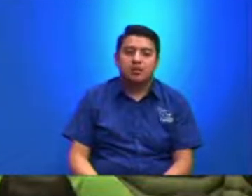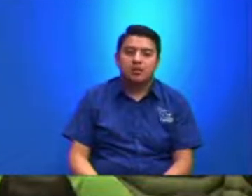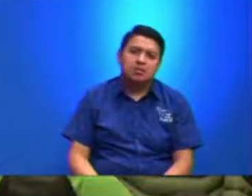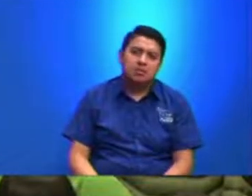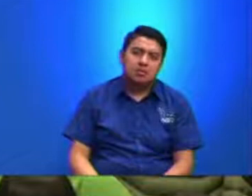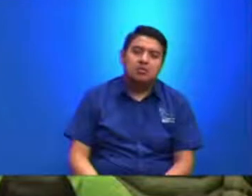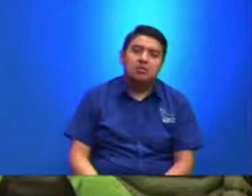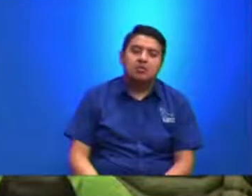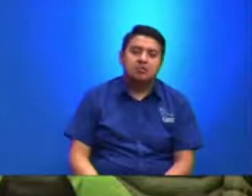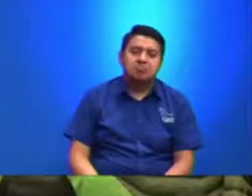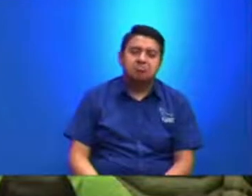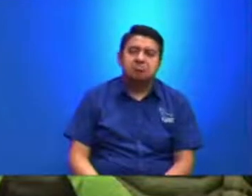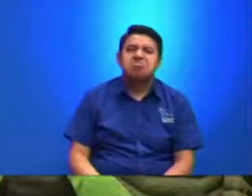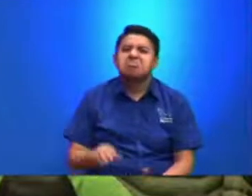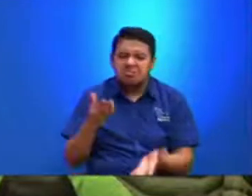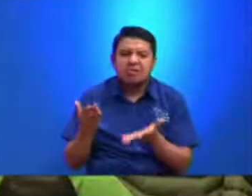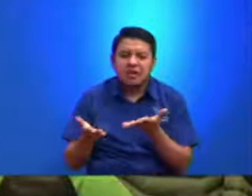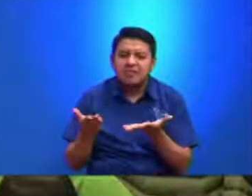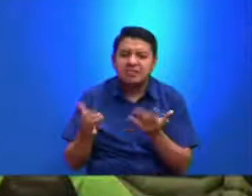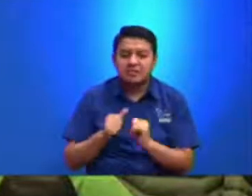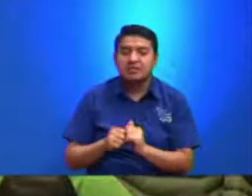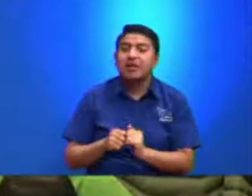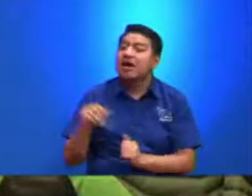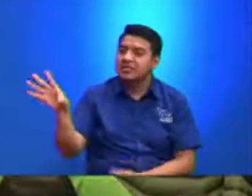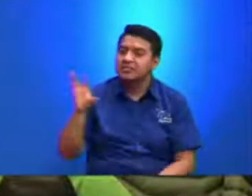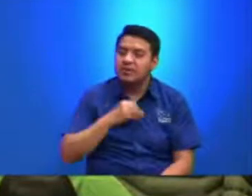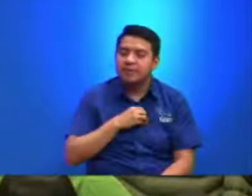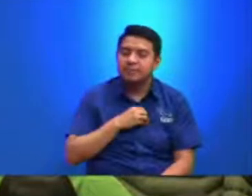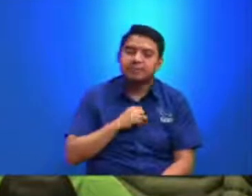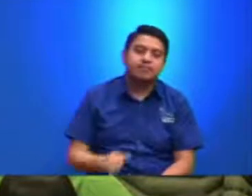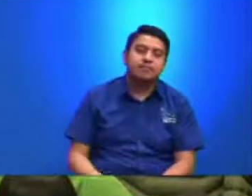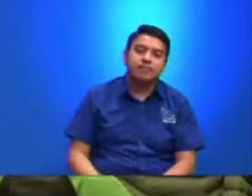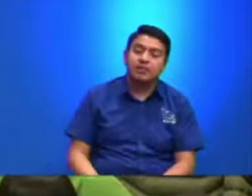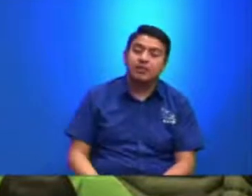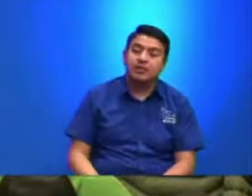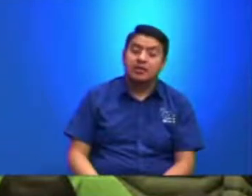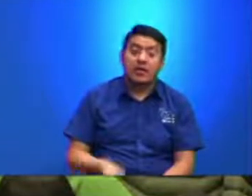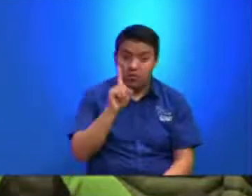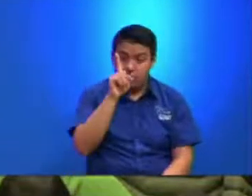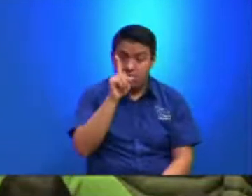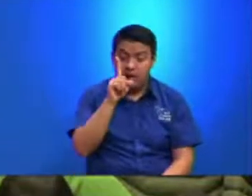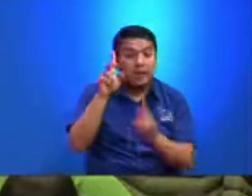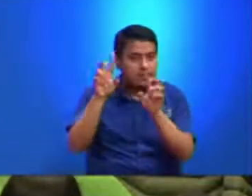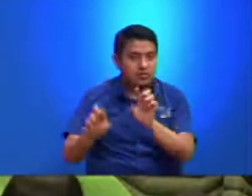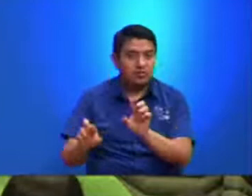es cierto, ¿verdad? Ni modo, soy tan simpático.